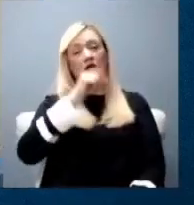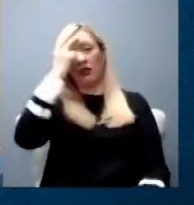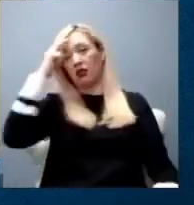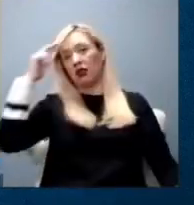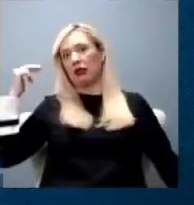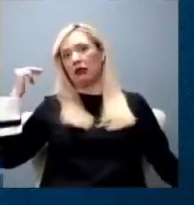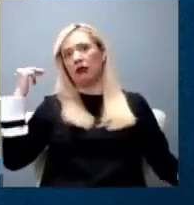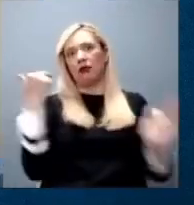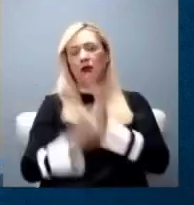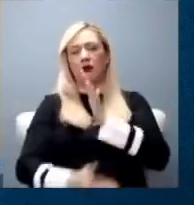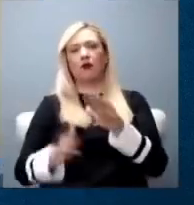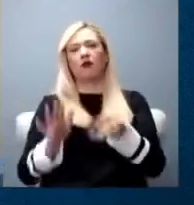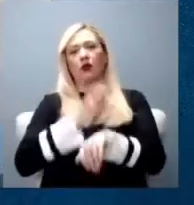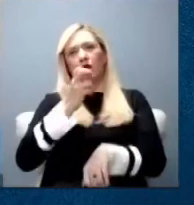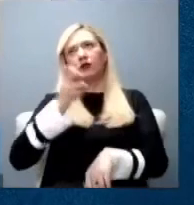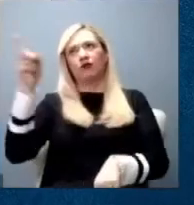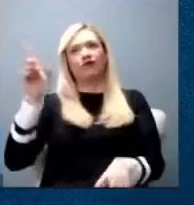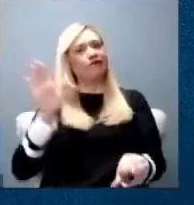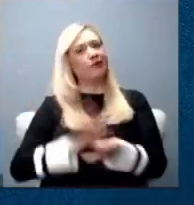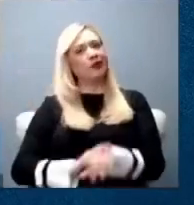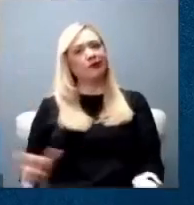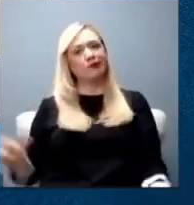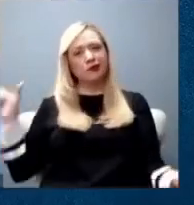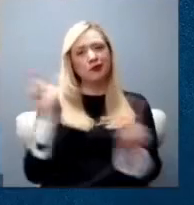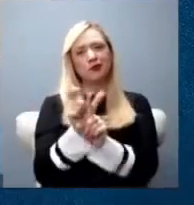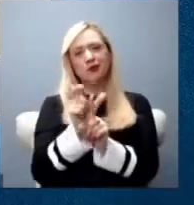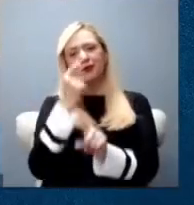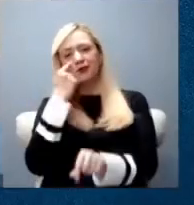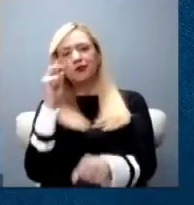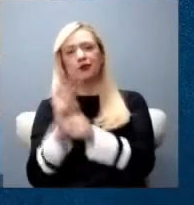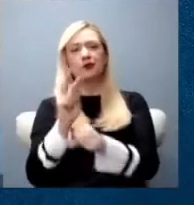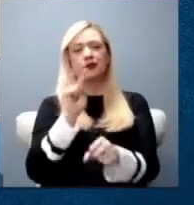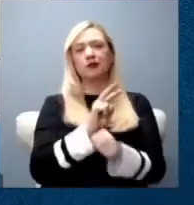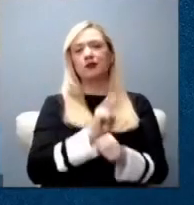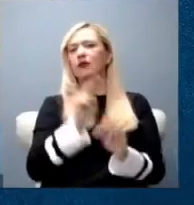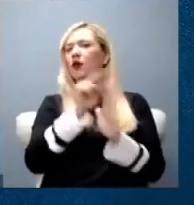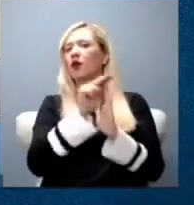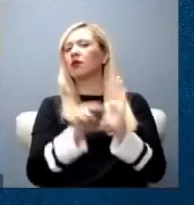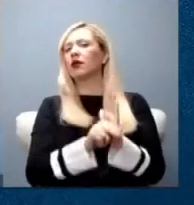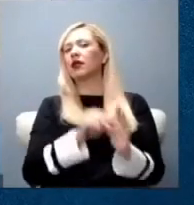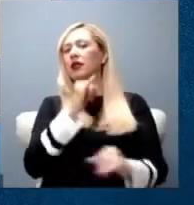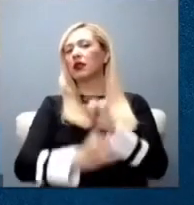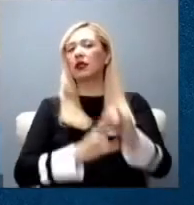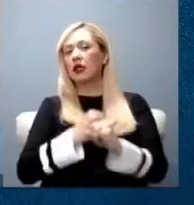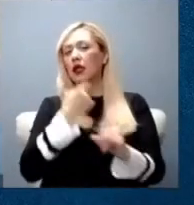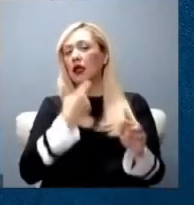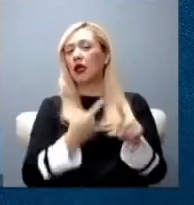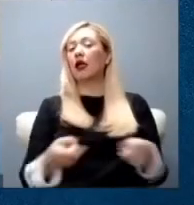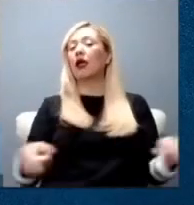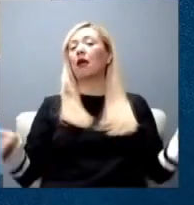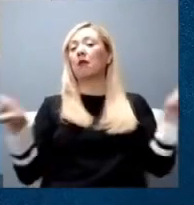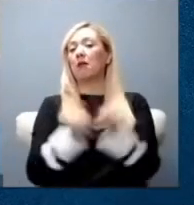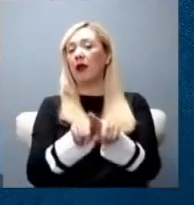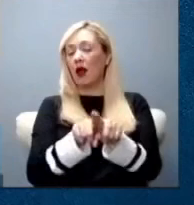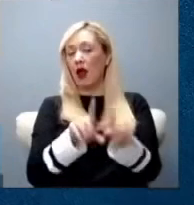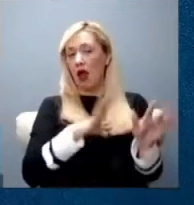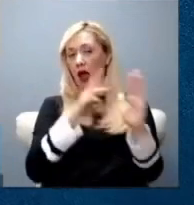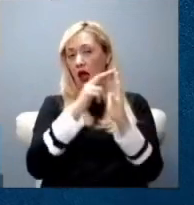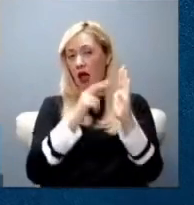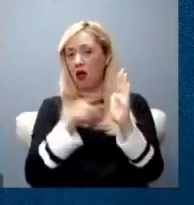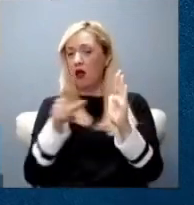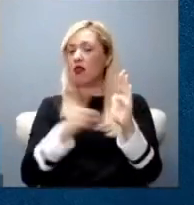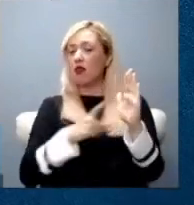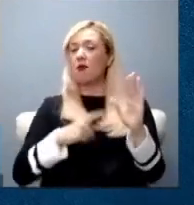internacionales se activen. En ese sentido, por eso es que las normas internacionales establecen una serie de requisitos antes